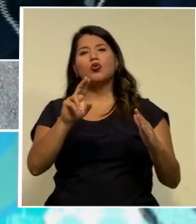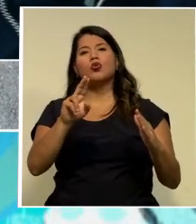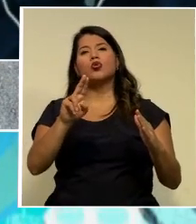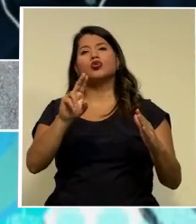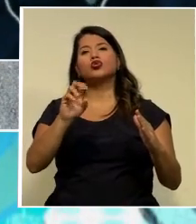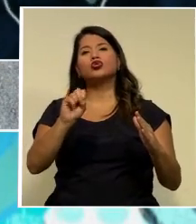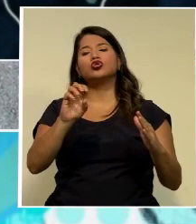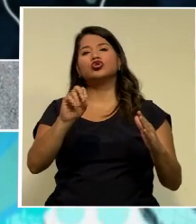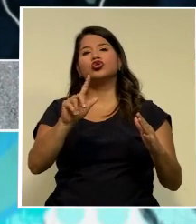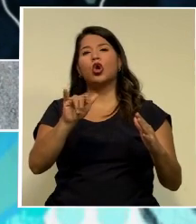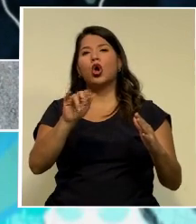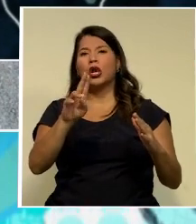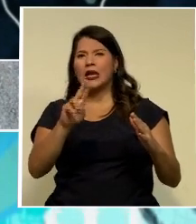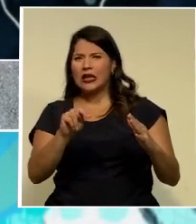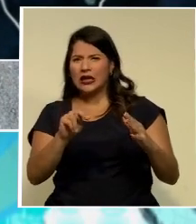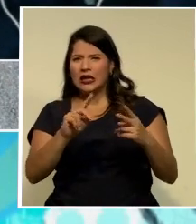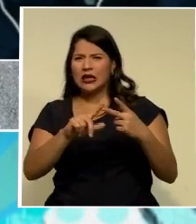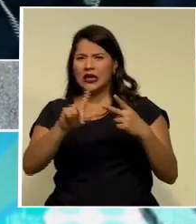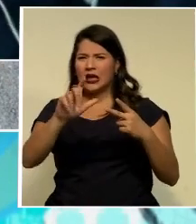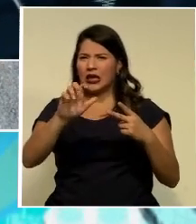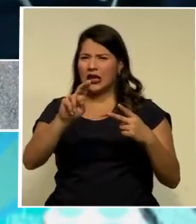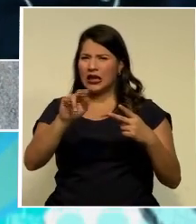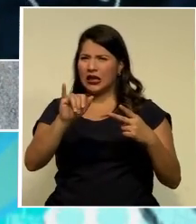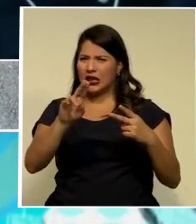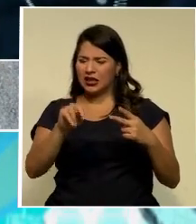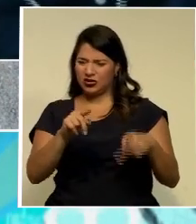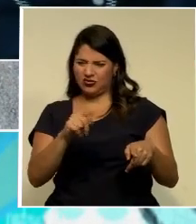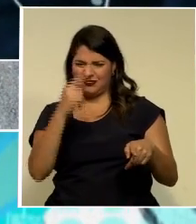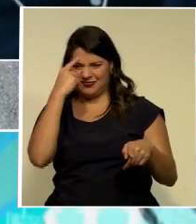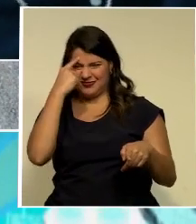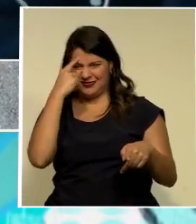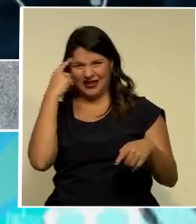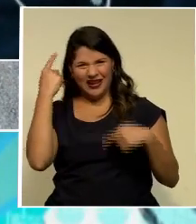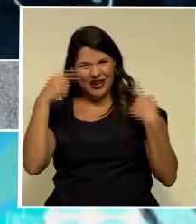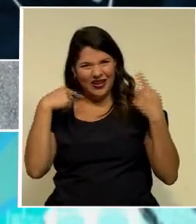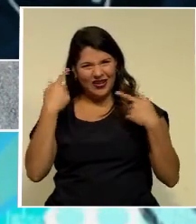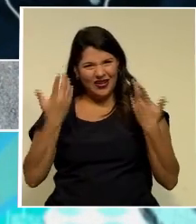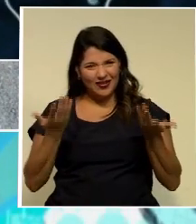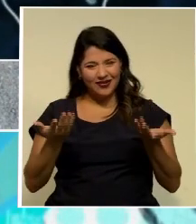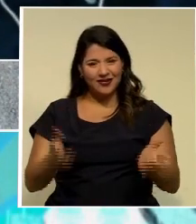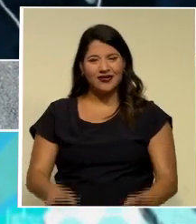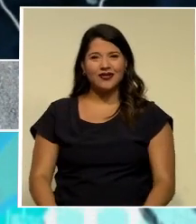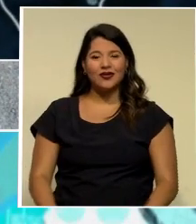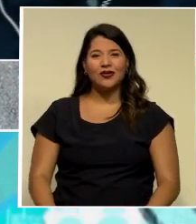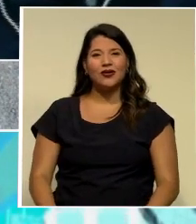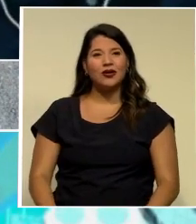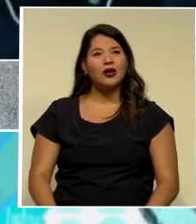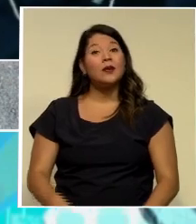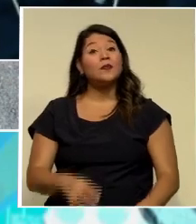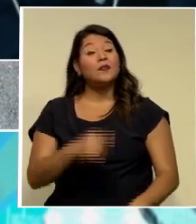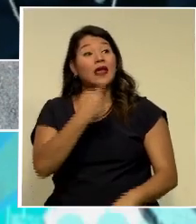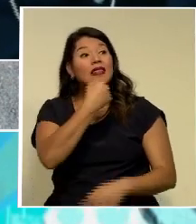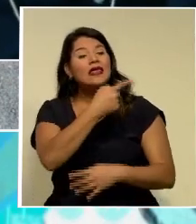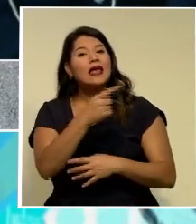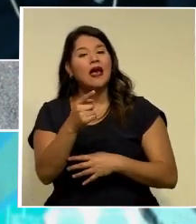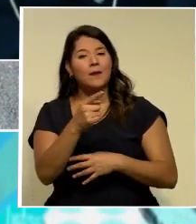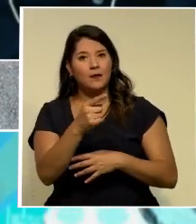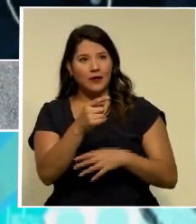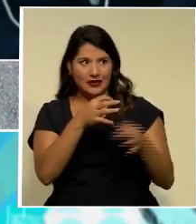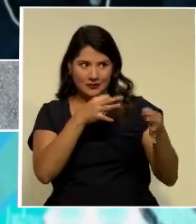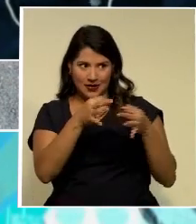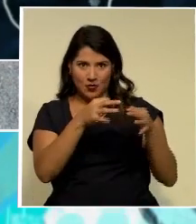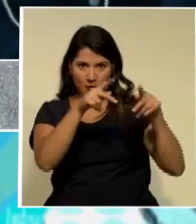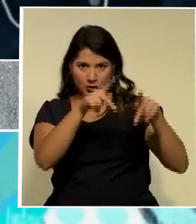Lenin y de otros más, y yo decía, qué locura, ¿verdad? Recordémosle a la gente